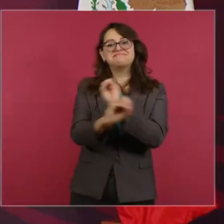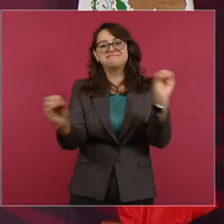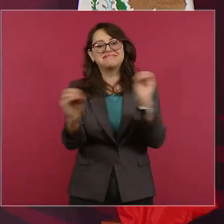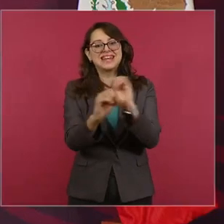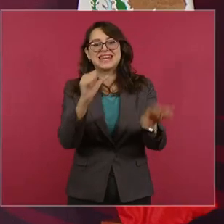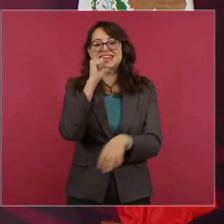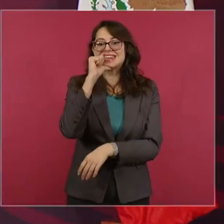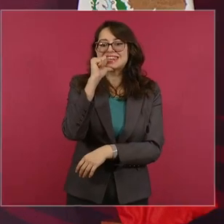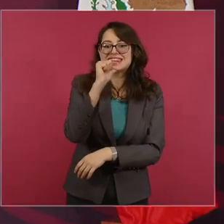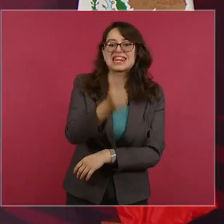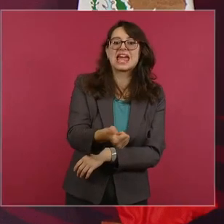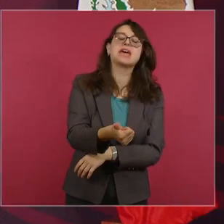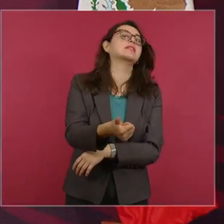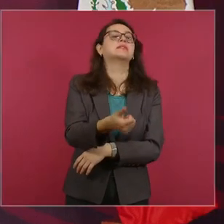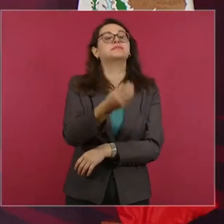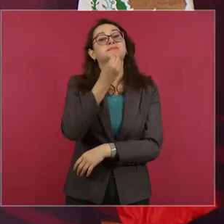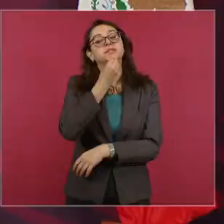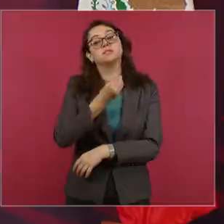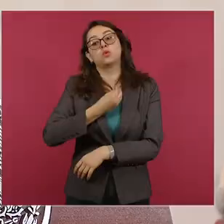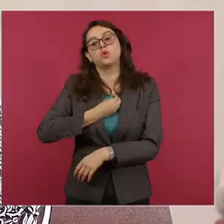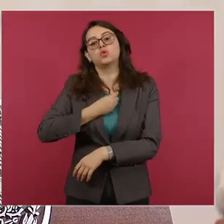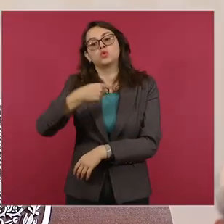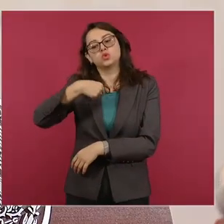como disco rayado.